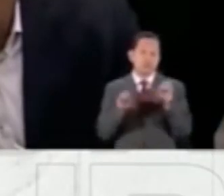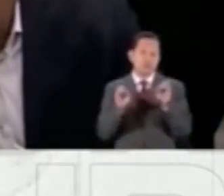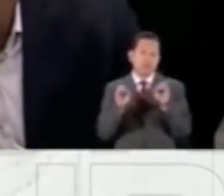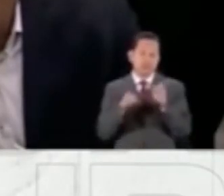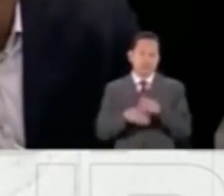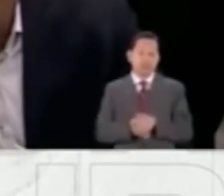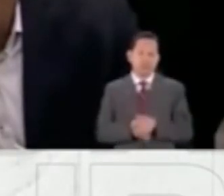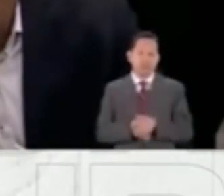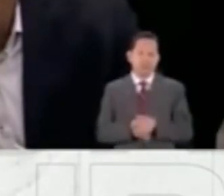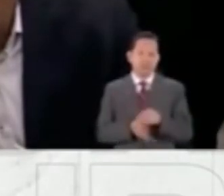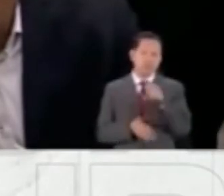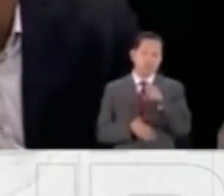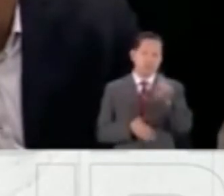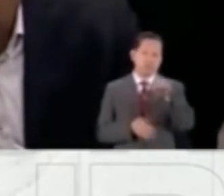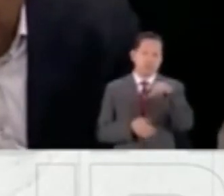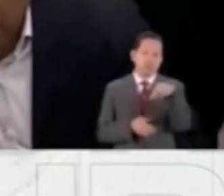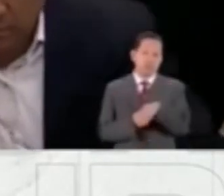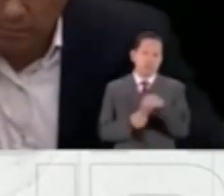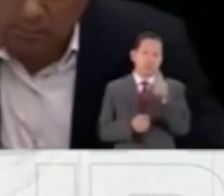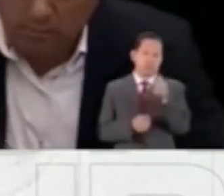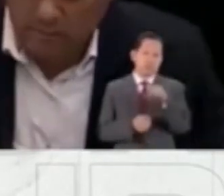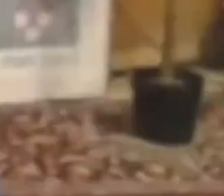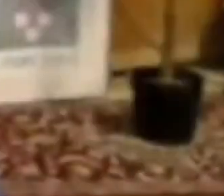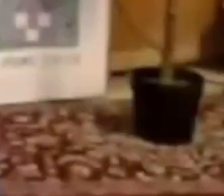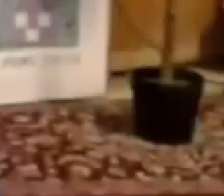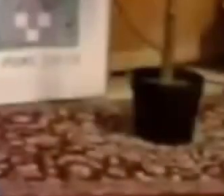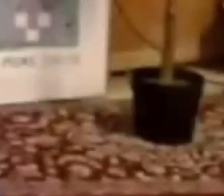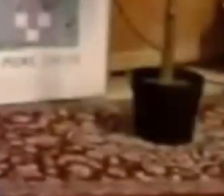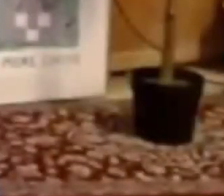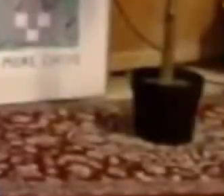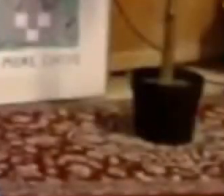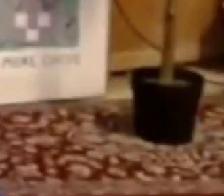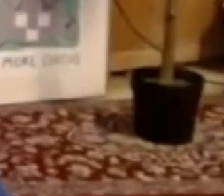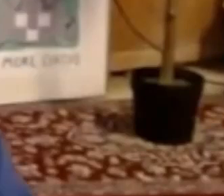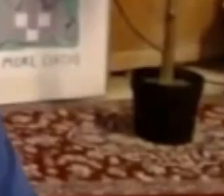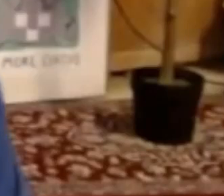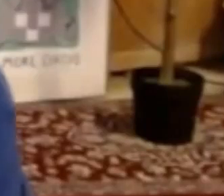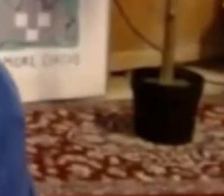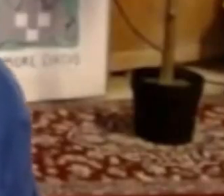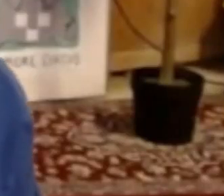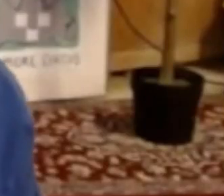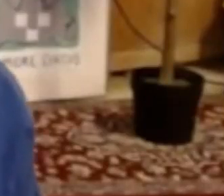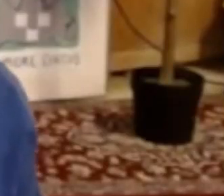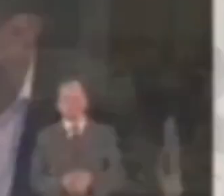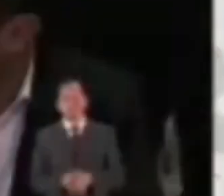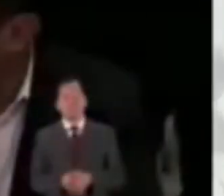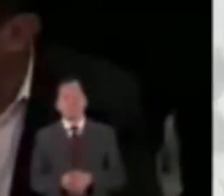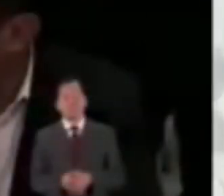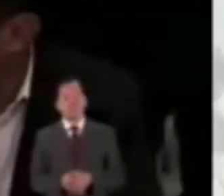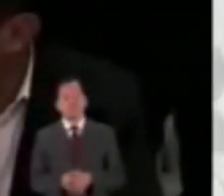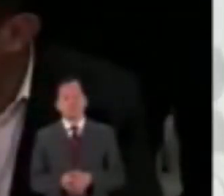en el que se aprueba la reforma judicial en lo particular. Escuche.